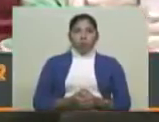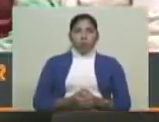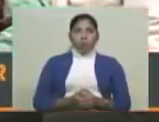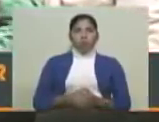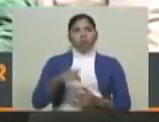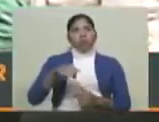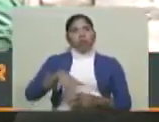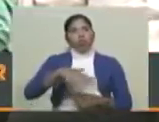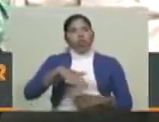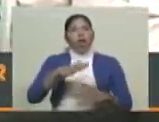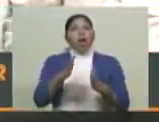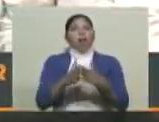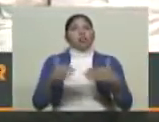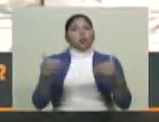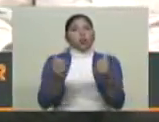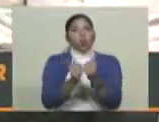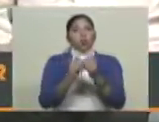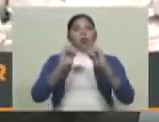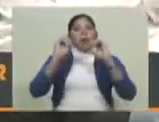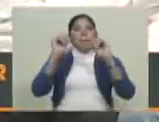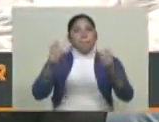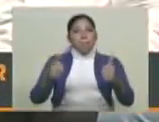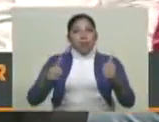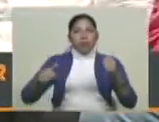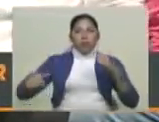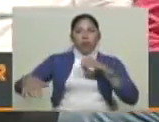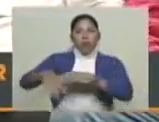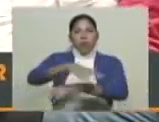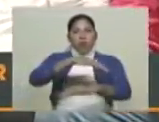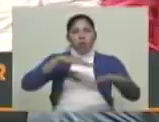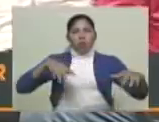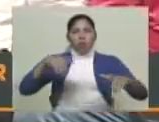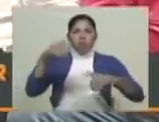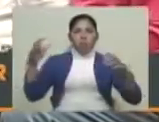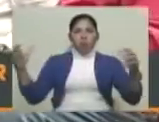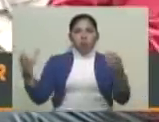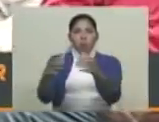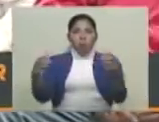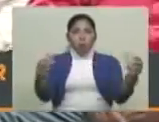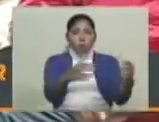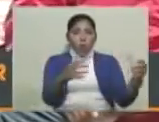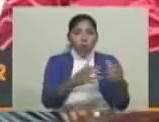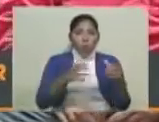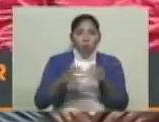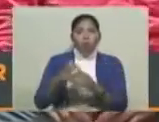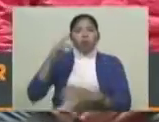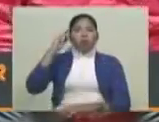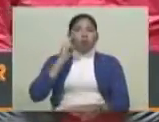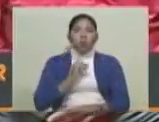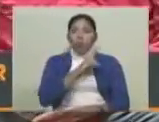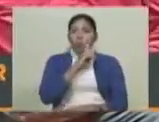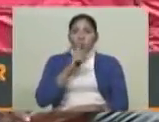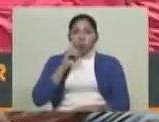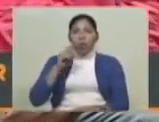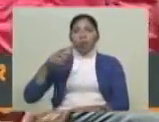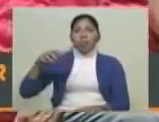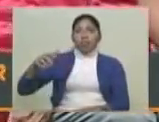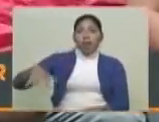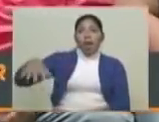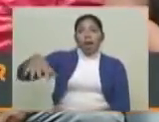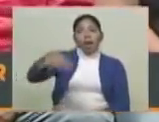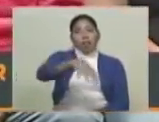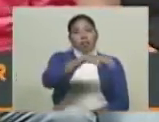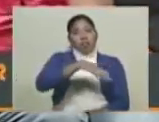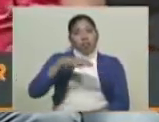en Anzuategui comenzando la juramentación de los comandos de campaña Simón Bolívar en cada uno de los estados